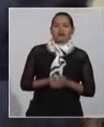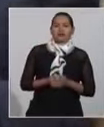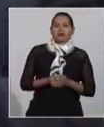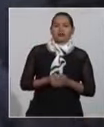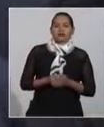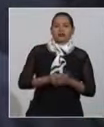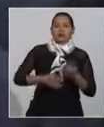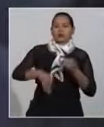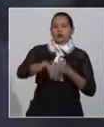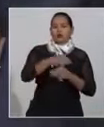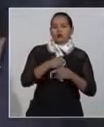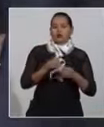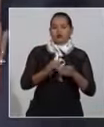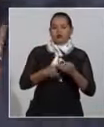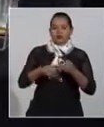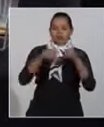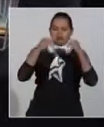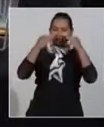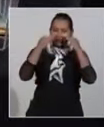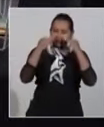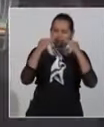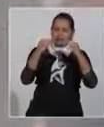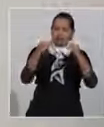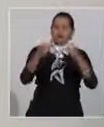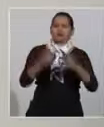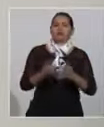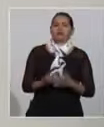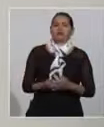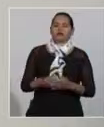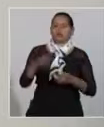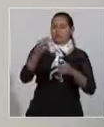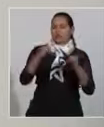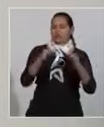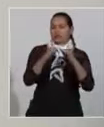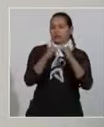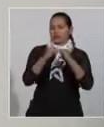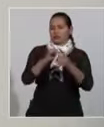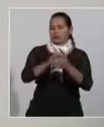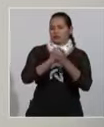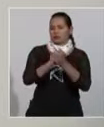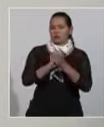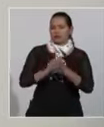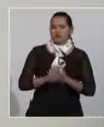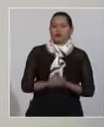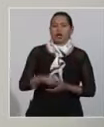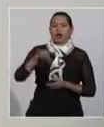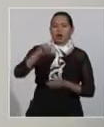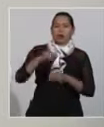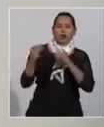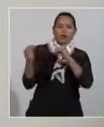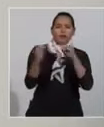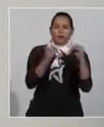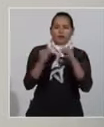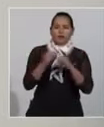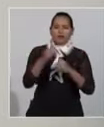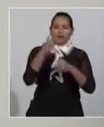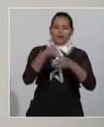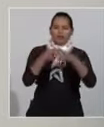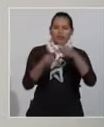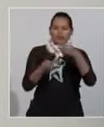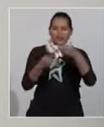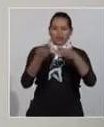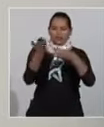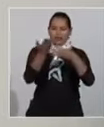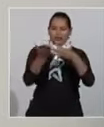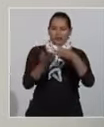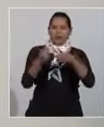del Consejo General del Instituto. Este debate cuenta con tres etapas. La primera será la